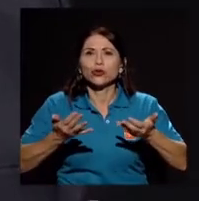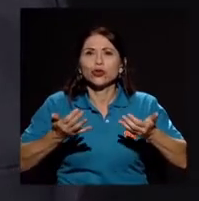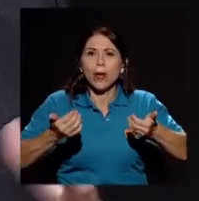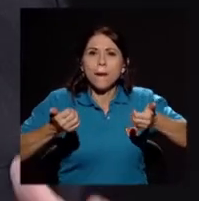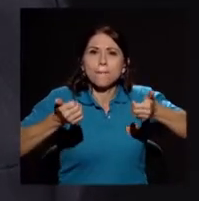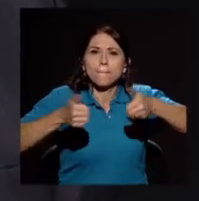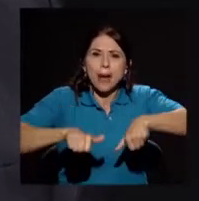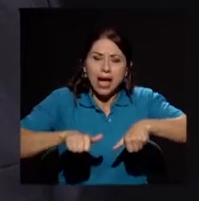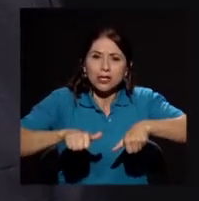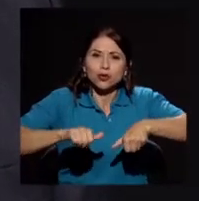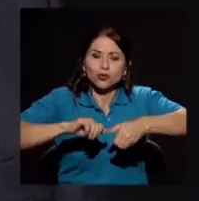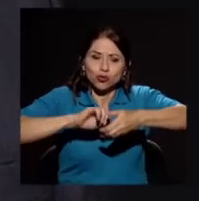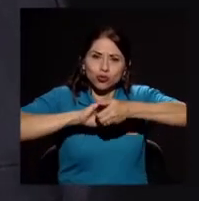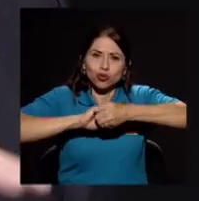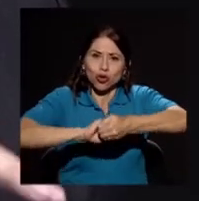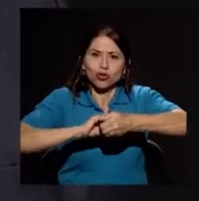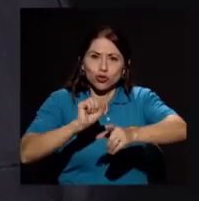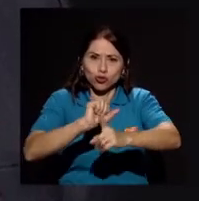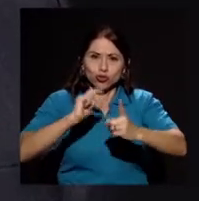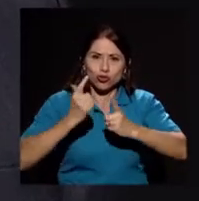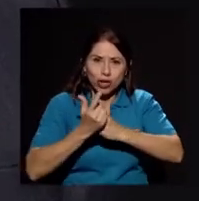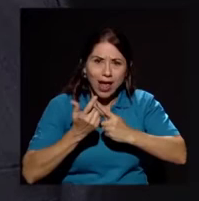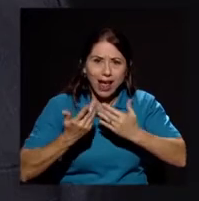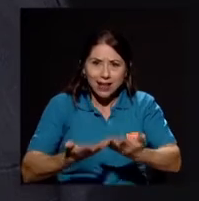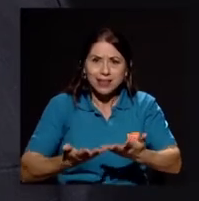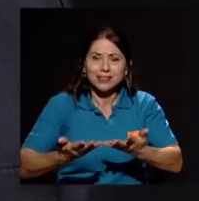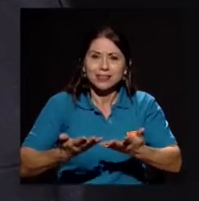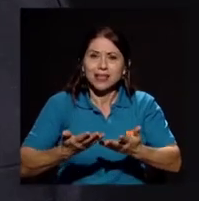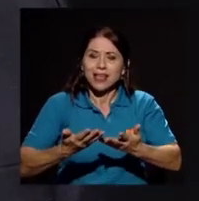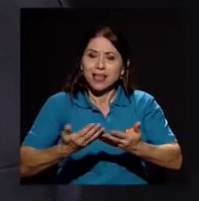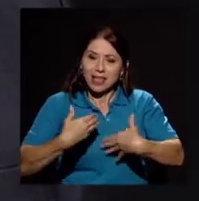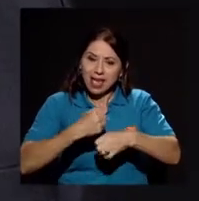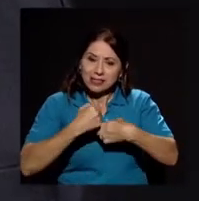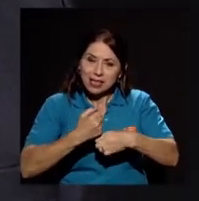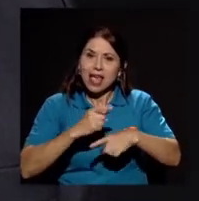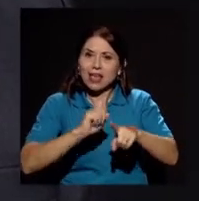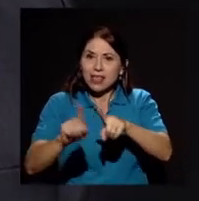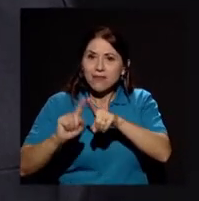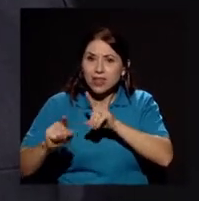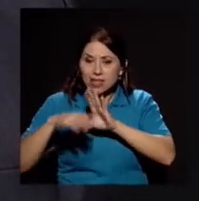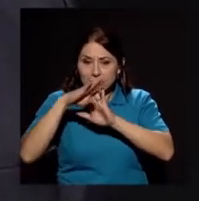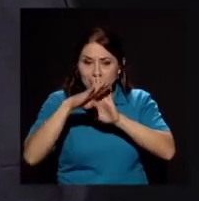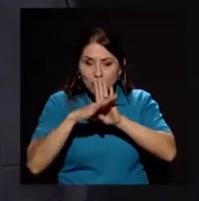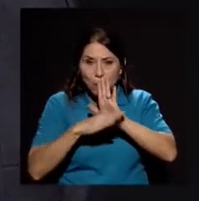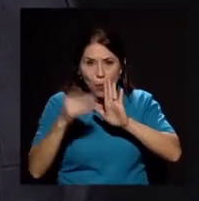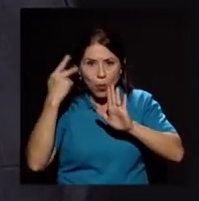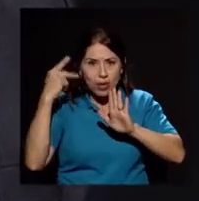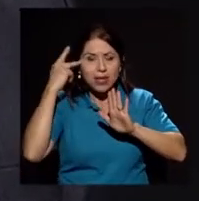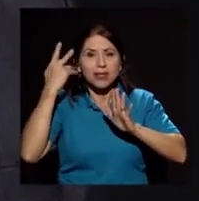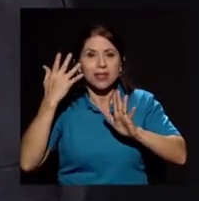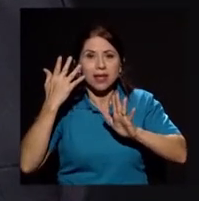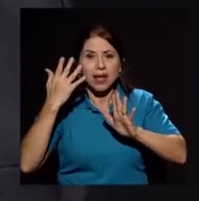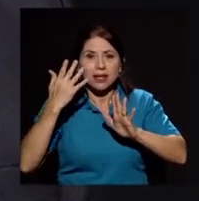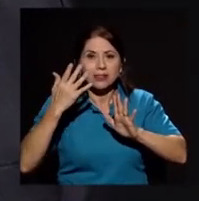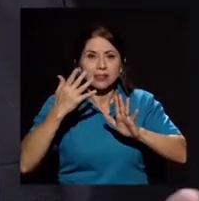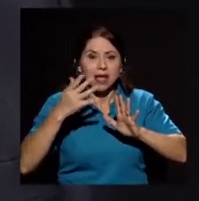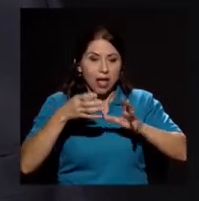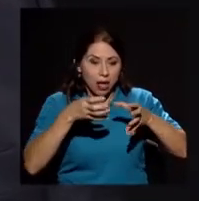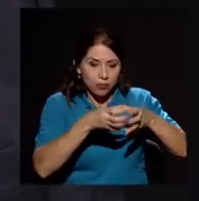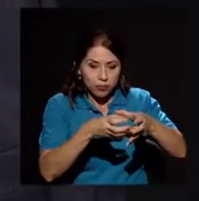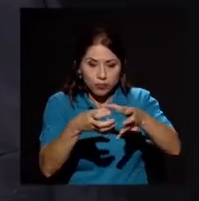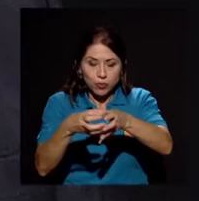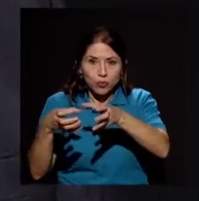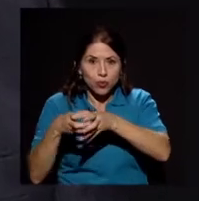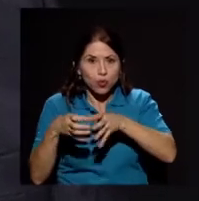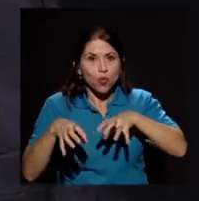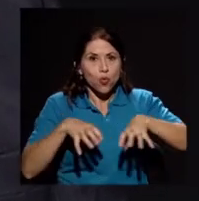pactos sociales constitutivos que más o menos le daban cierta coherencia de las políticas y el accionar de ciertos grupos son y no